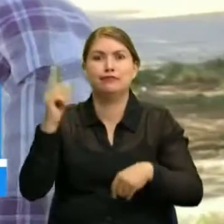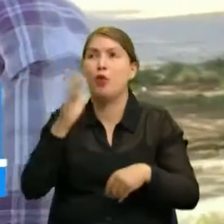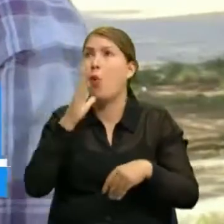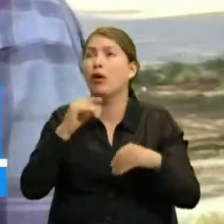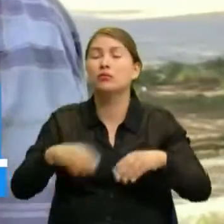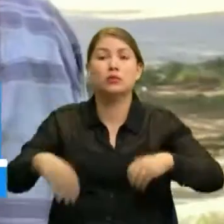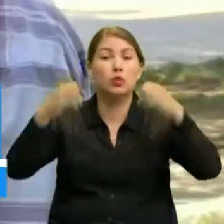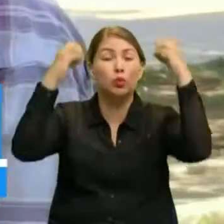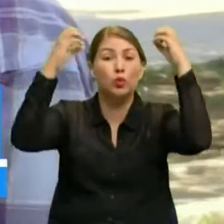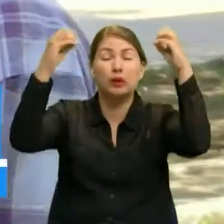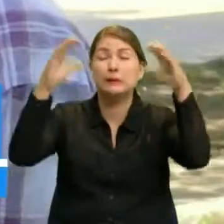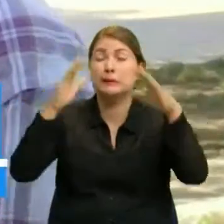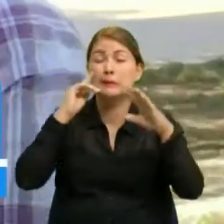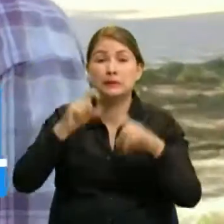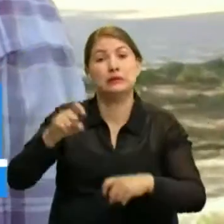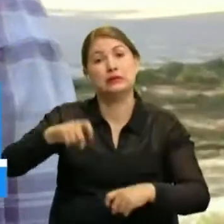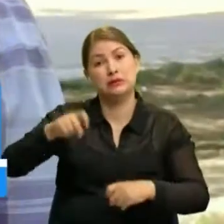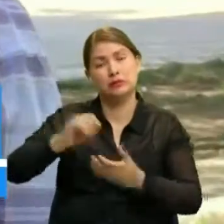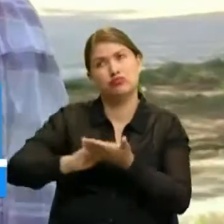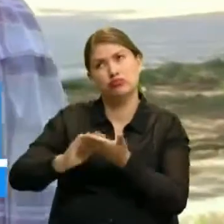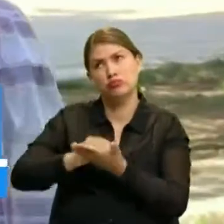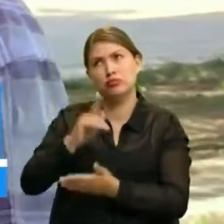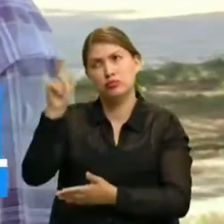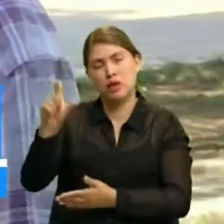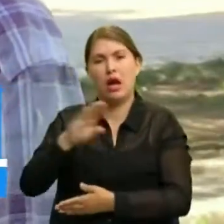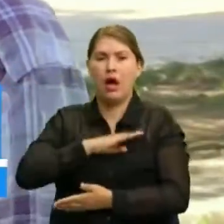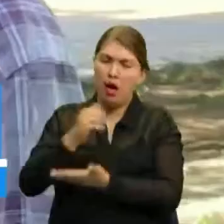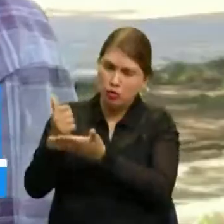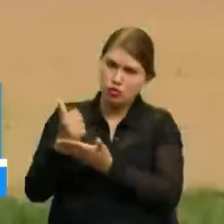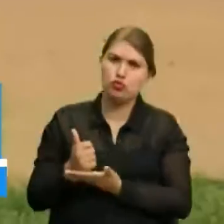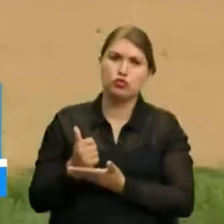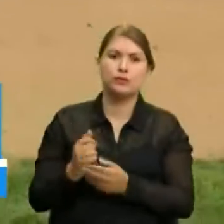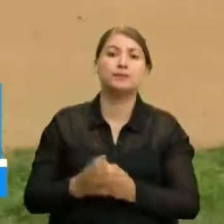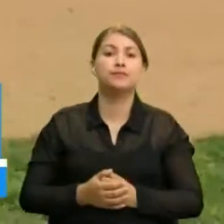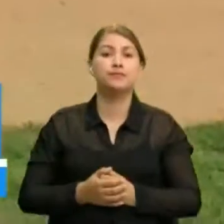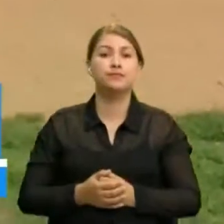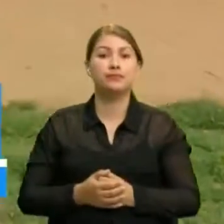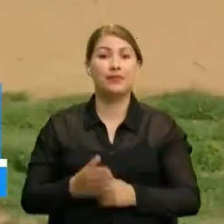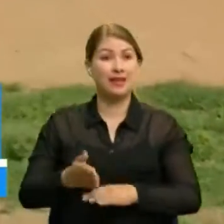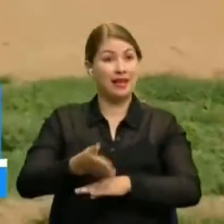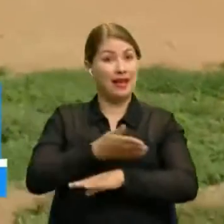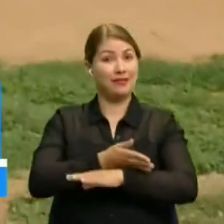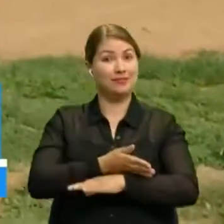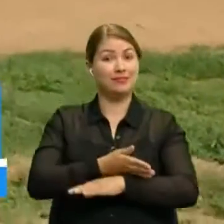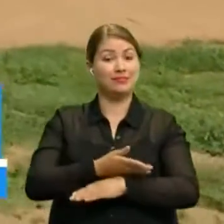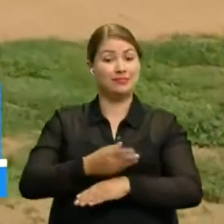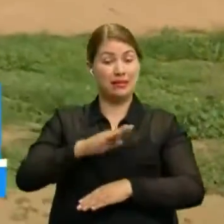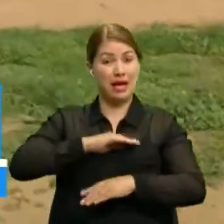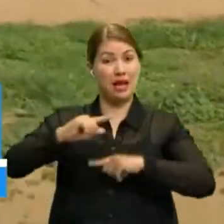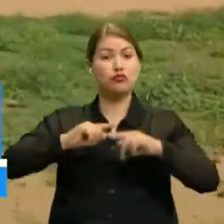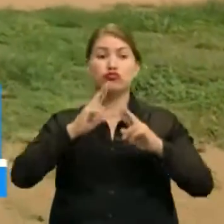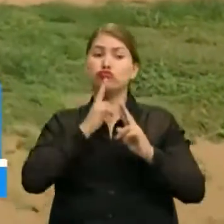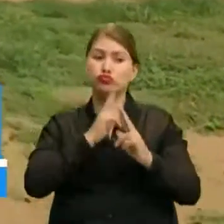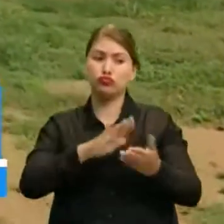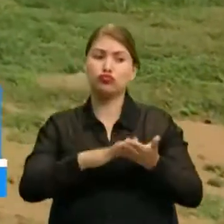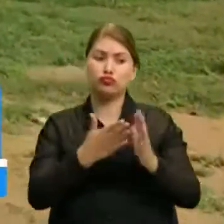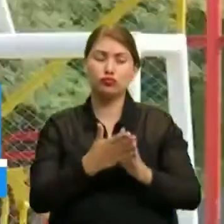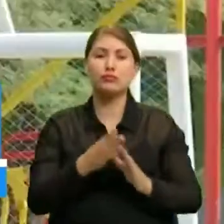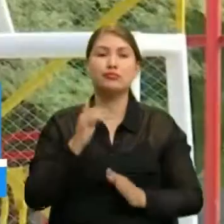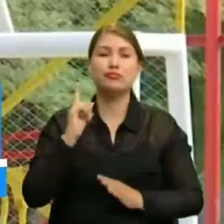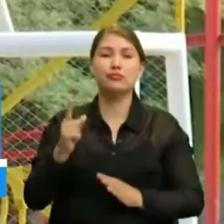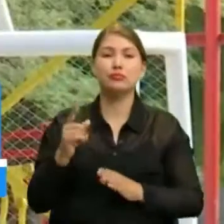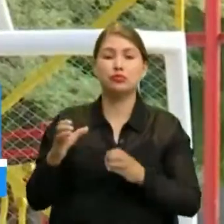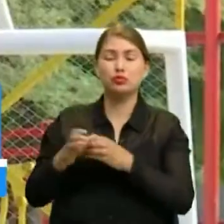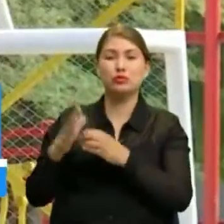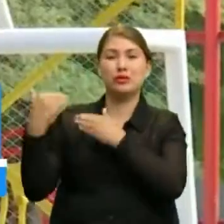público entonces necesitamos que puedan favor el señor alcalde nos colabora con ese tema lo que en su momento la pasada administración respondió a la comunidad es que el